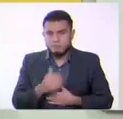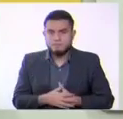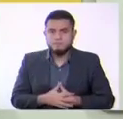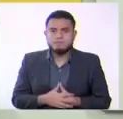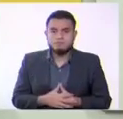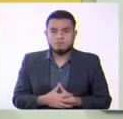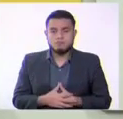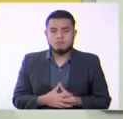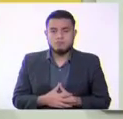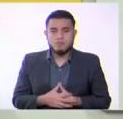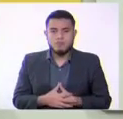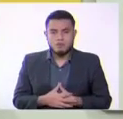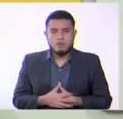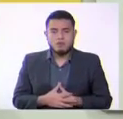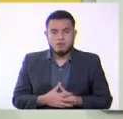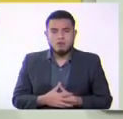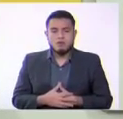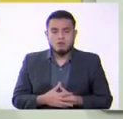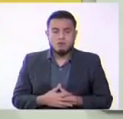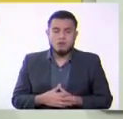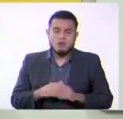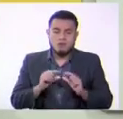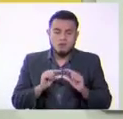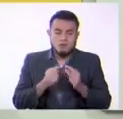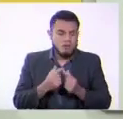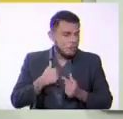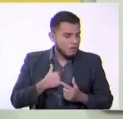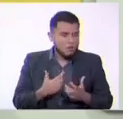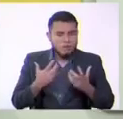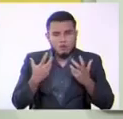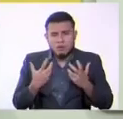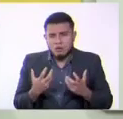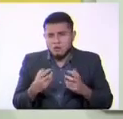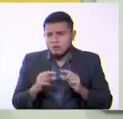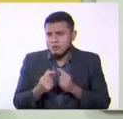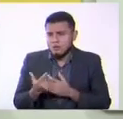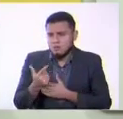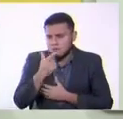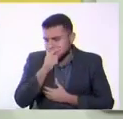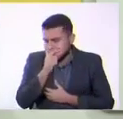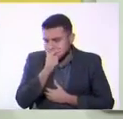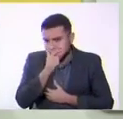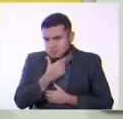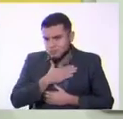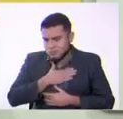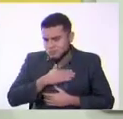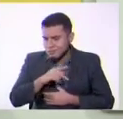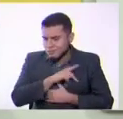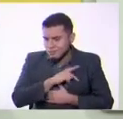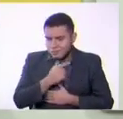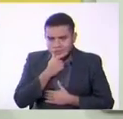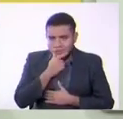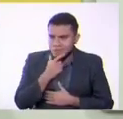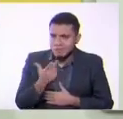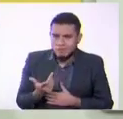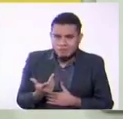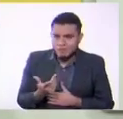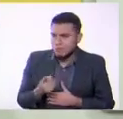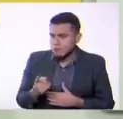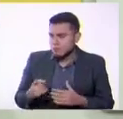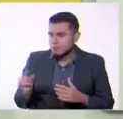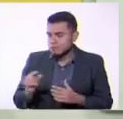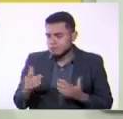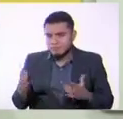por buscar la referencia de un grupo, me hago tanto como el grupo que pierdo mi personalidad y permito que esas personas